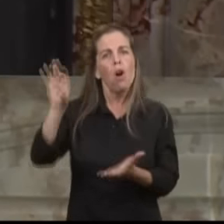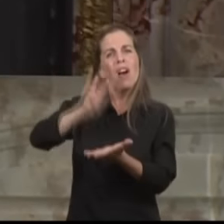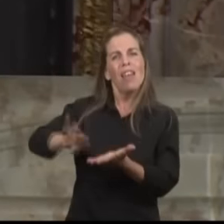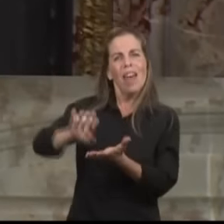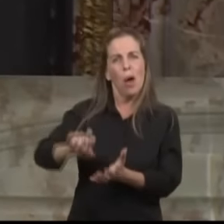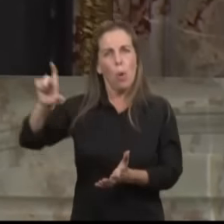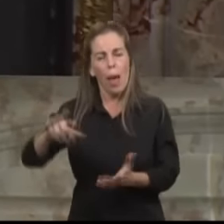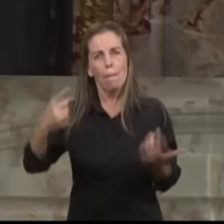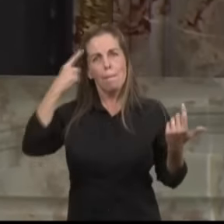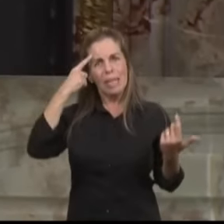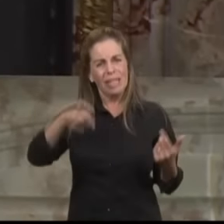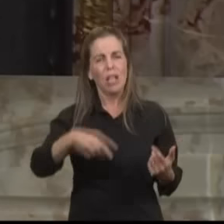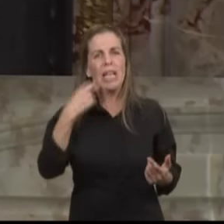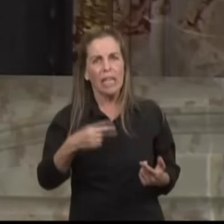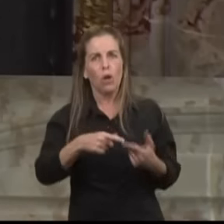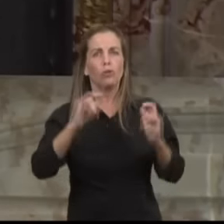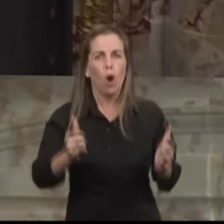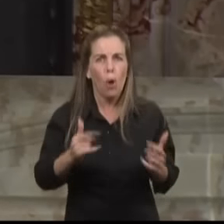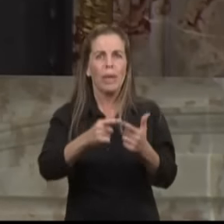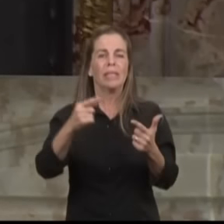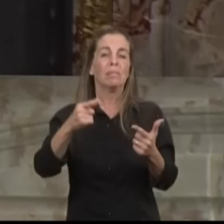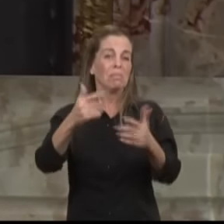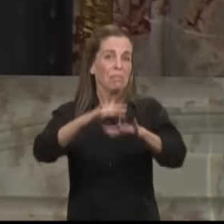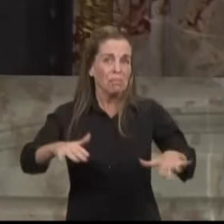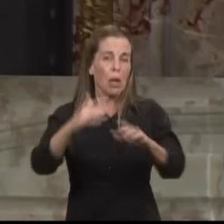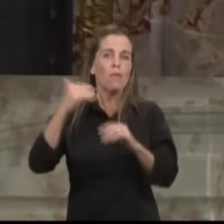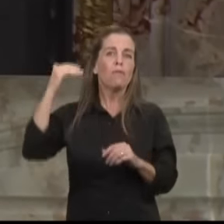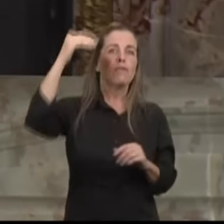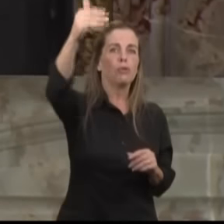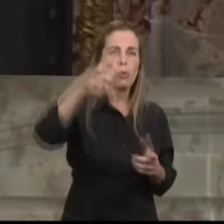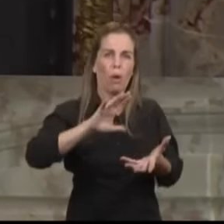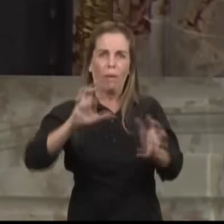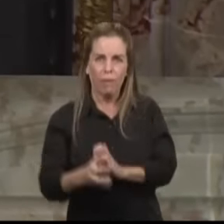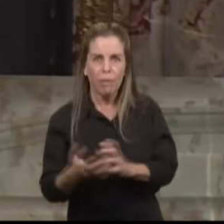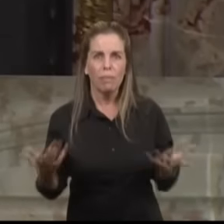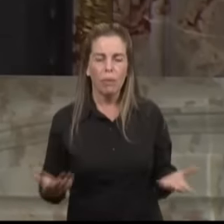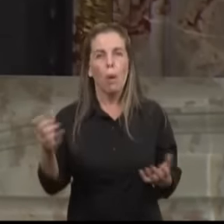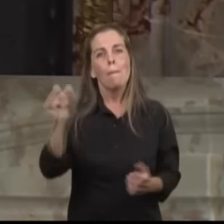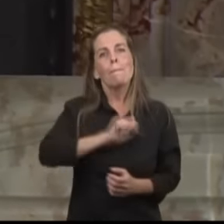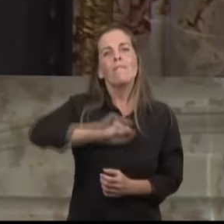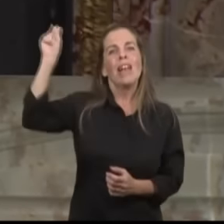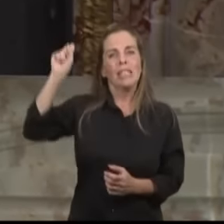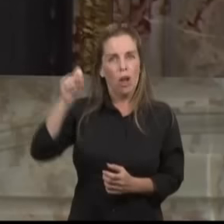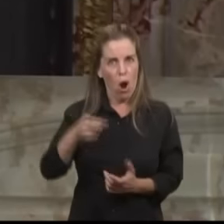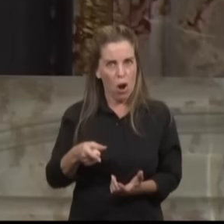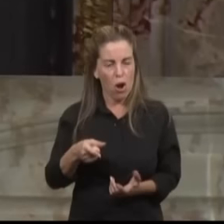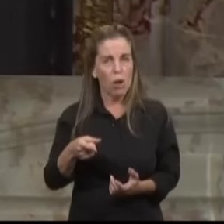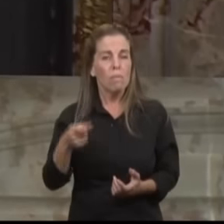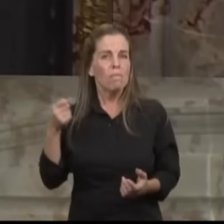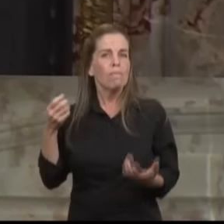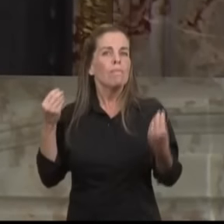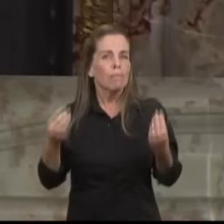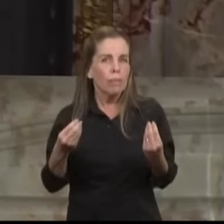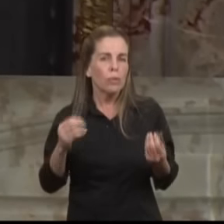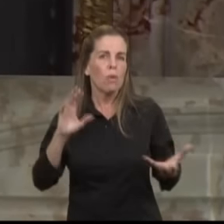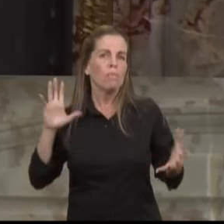los jóvenes, nuestros hijos, nuestros nietos y las generaciones futuras o más inflación que golpea especialmente a los sectores más